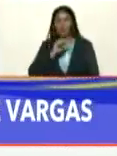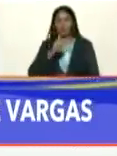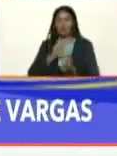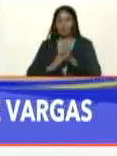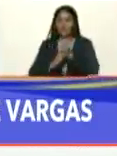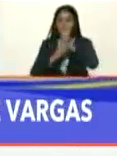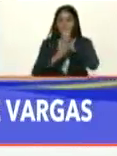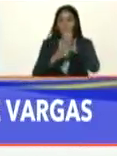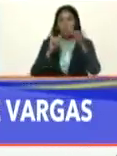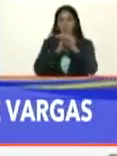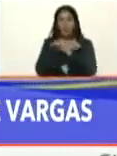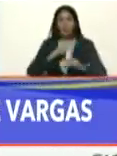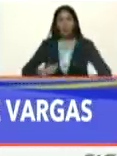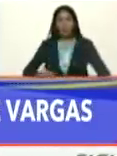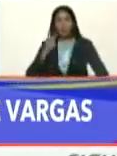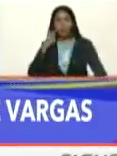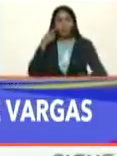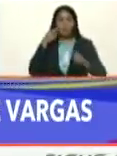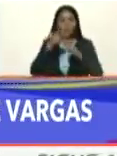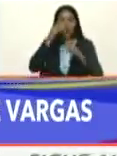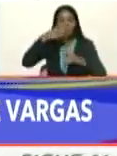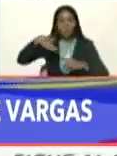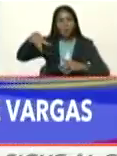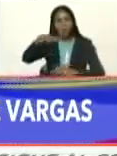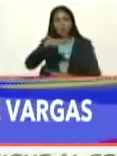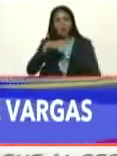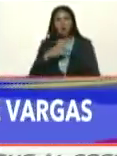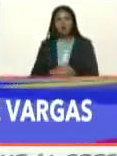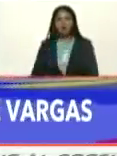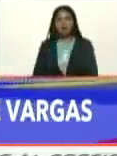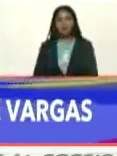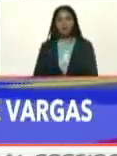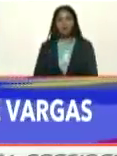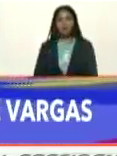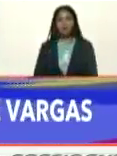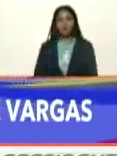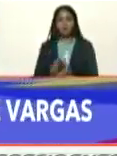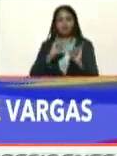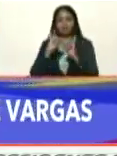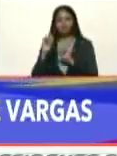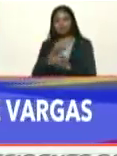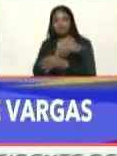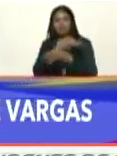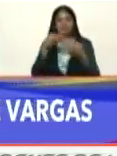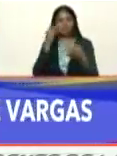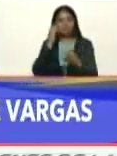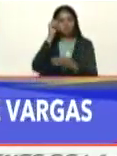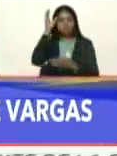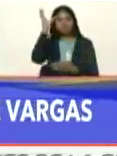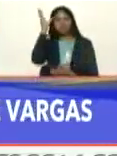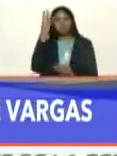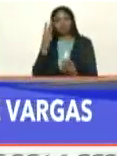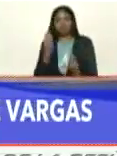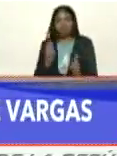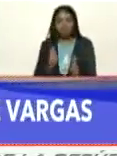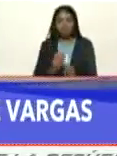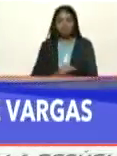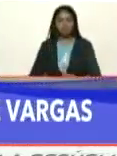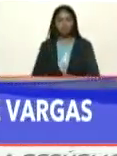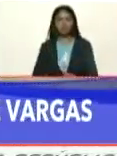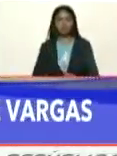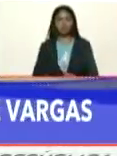por haberse dirigido a nuestro pueblo con esa extraordinaria capacidad